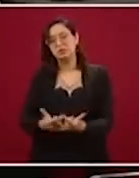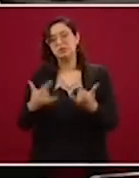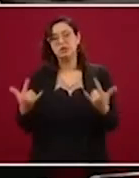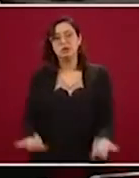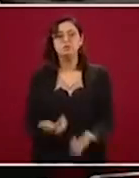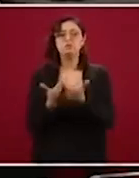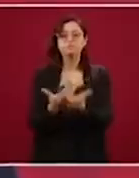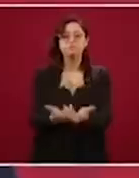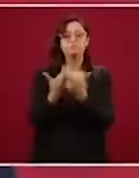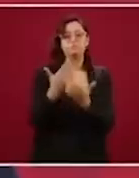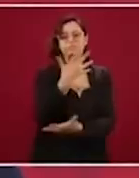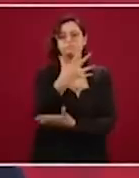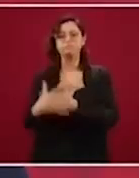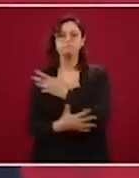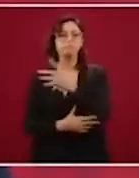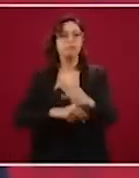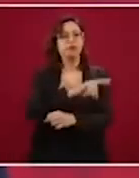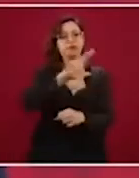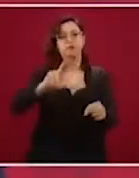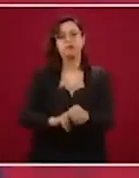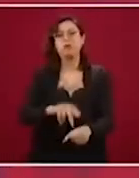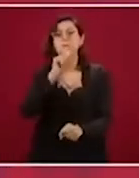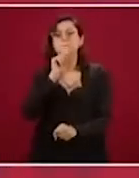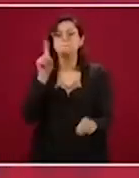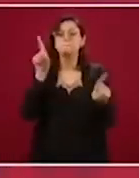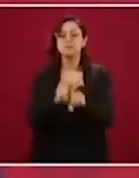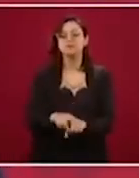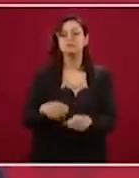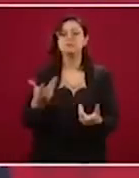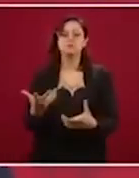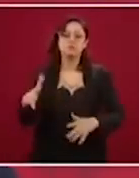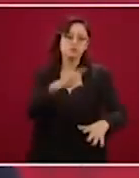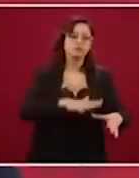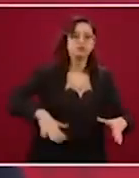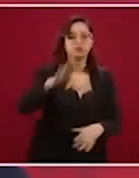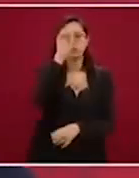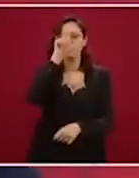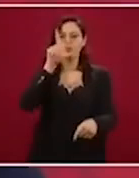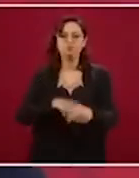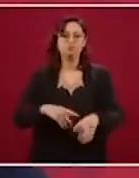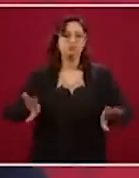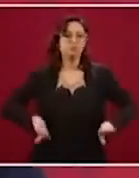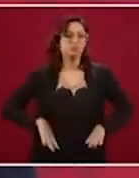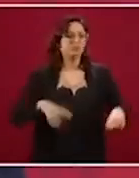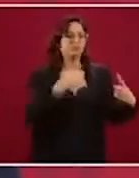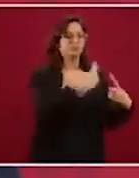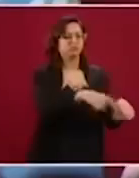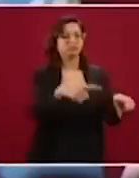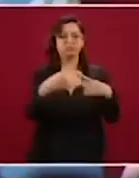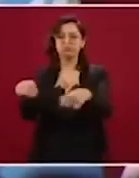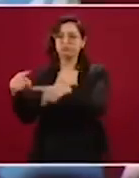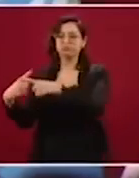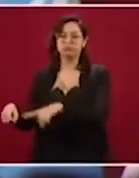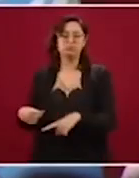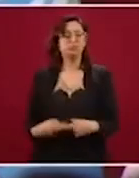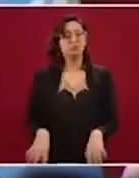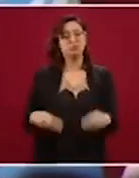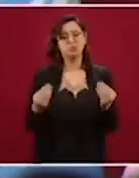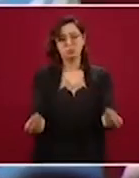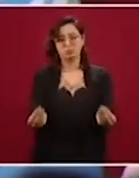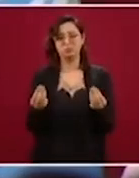natural y una vida social y cultural que son únicas por su gran diversidad. Es una nación que siempre ha